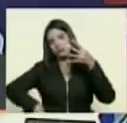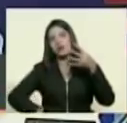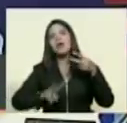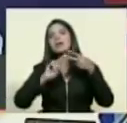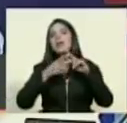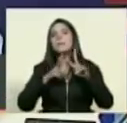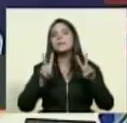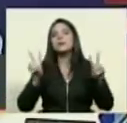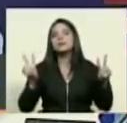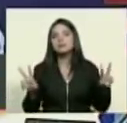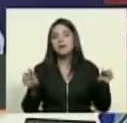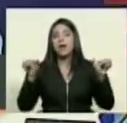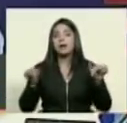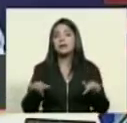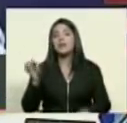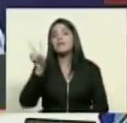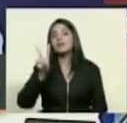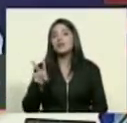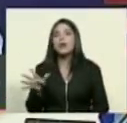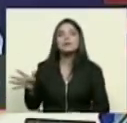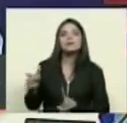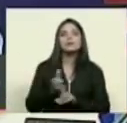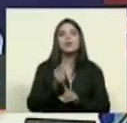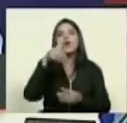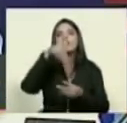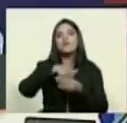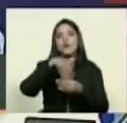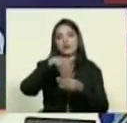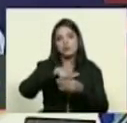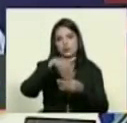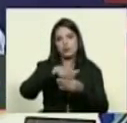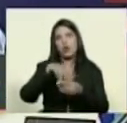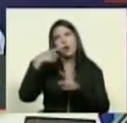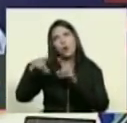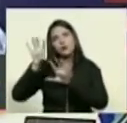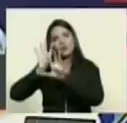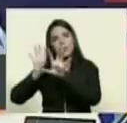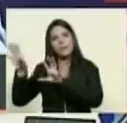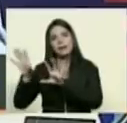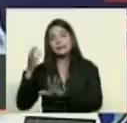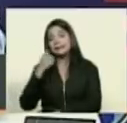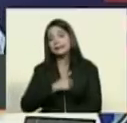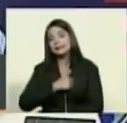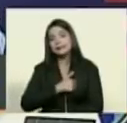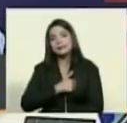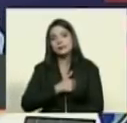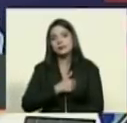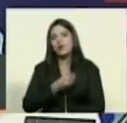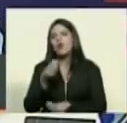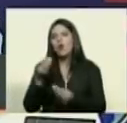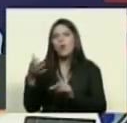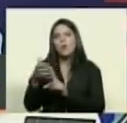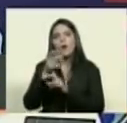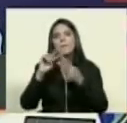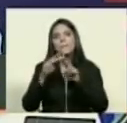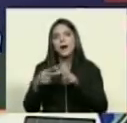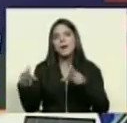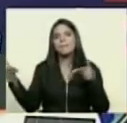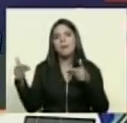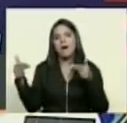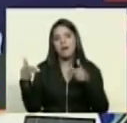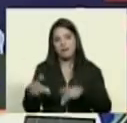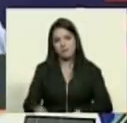paz, este país la conquistó a punta de votos. En otros países, lamentablemente, la paz se ha conquistado a punta de